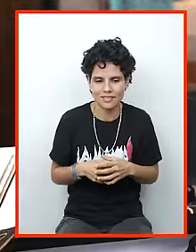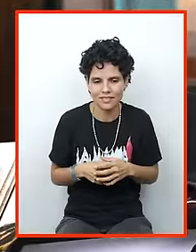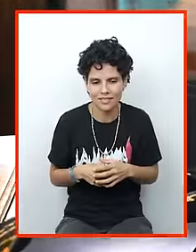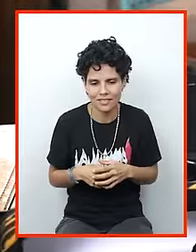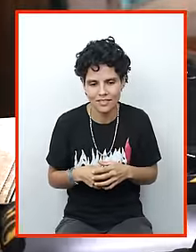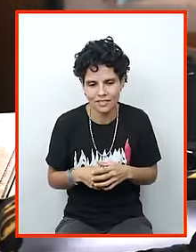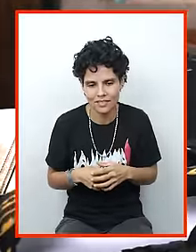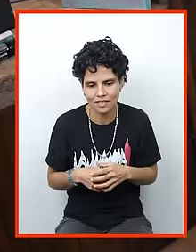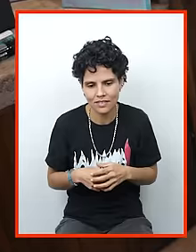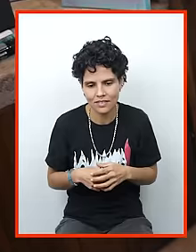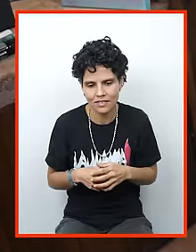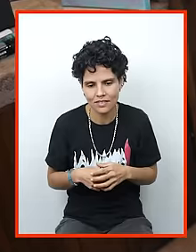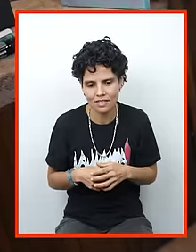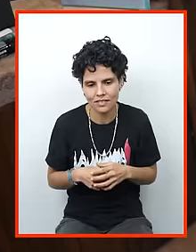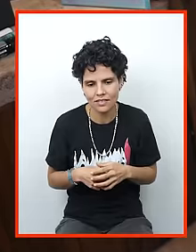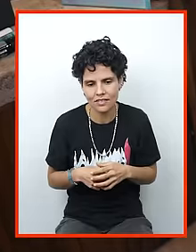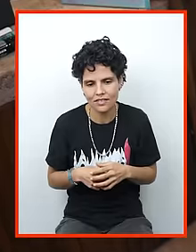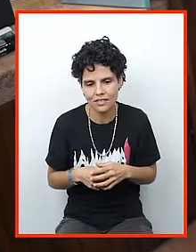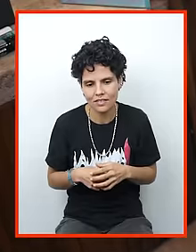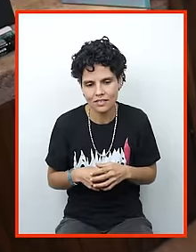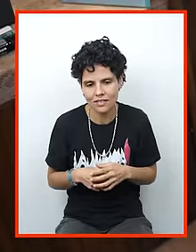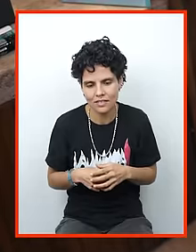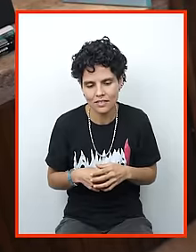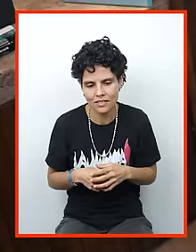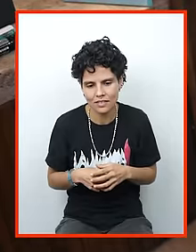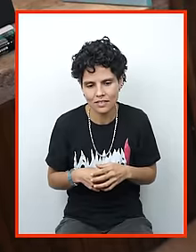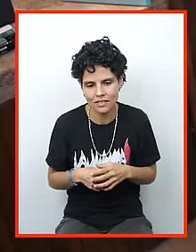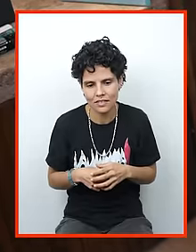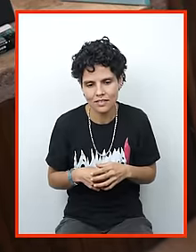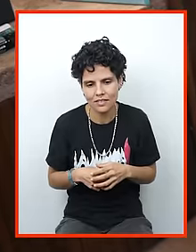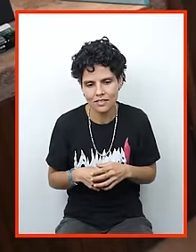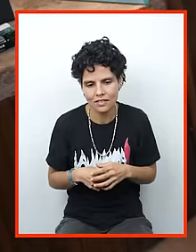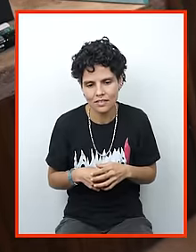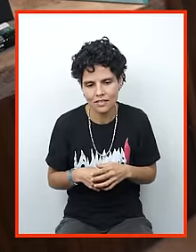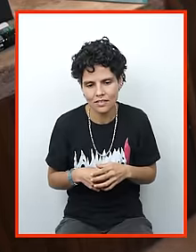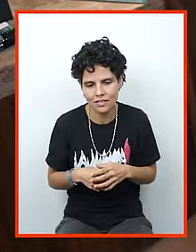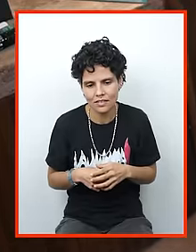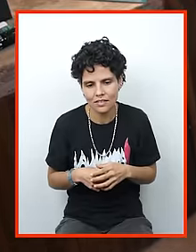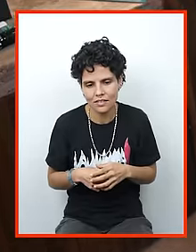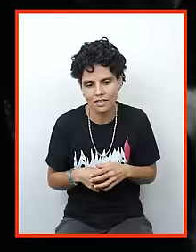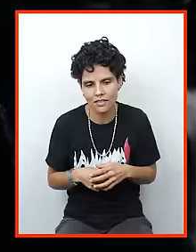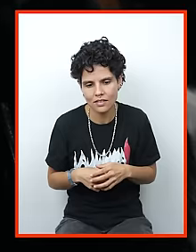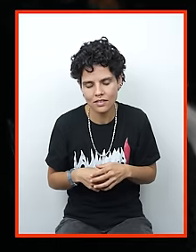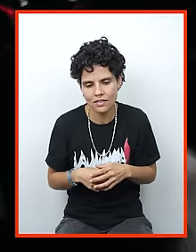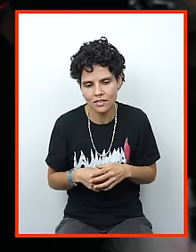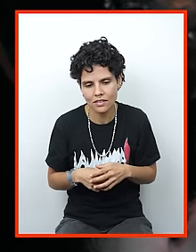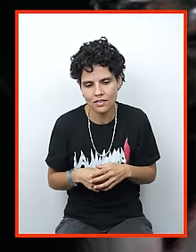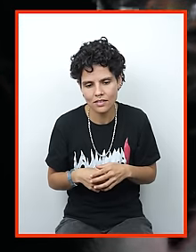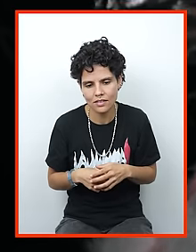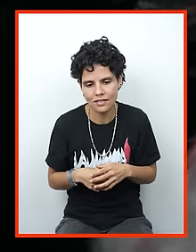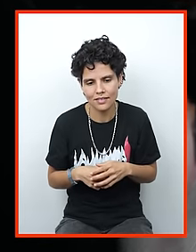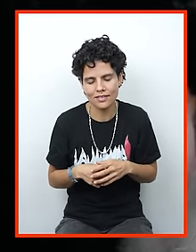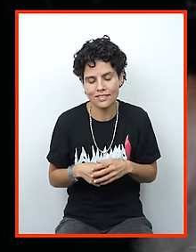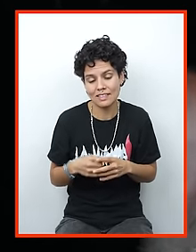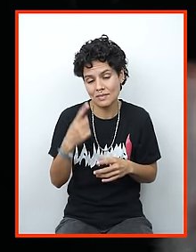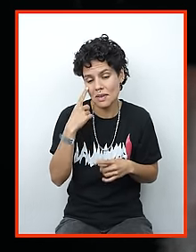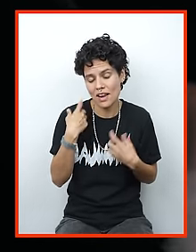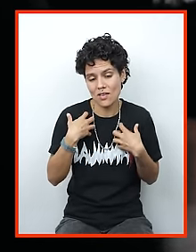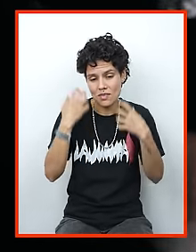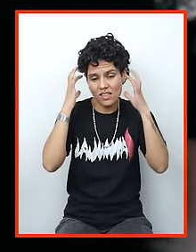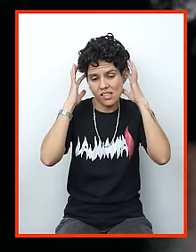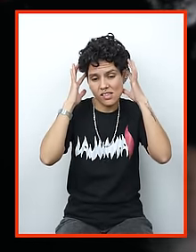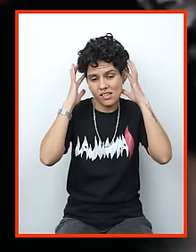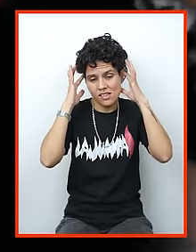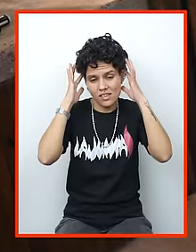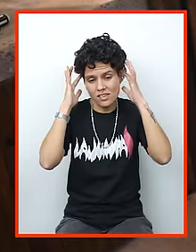Ahí. Ahí está. Ah, ahí sí le queda. Voy a pegar el muerto. Ahí está. O ahí nomás encima para que no le moleste. ¿No? Sí,